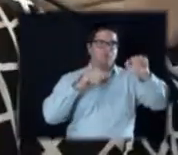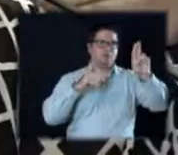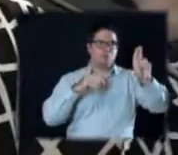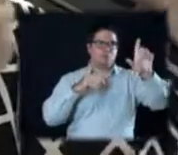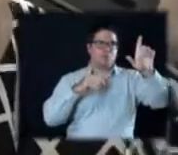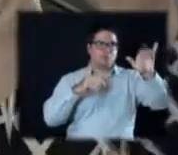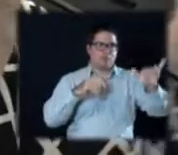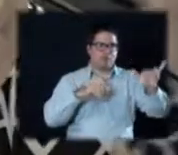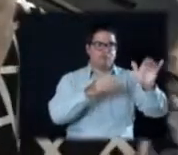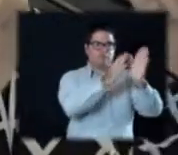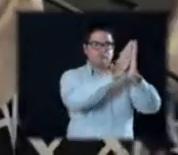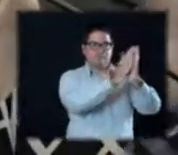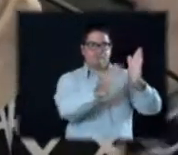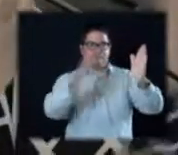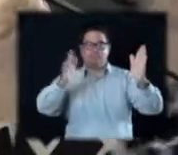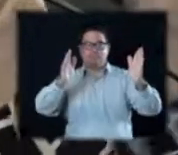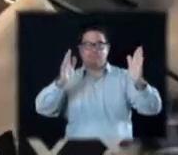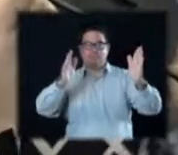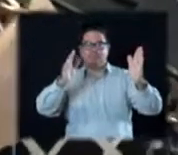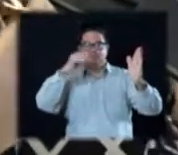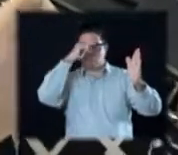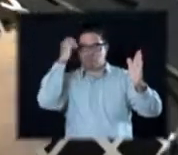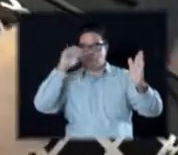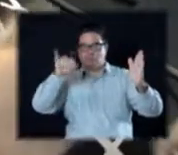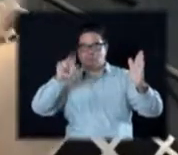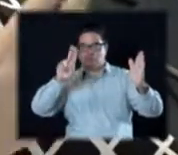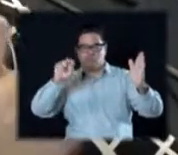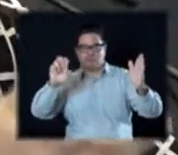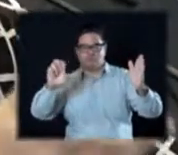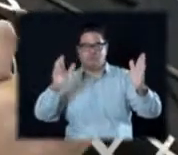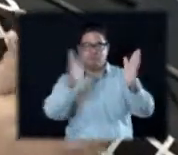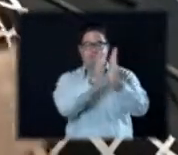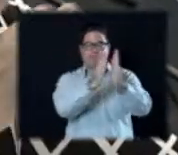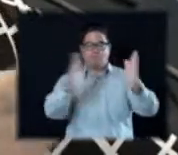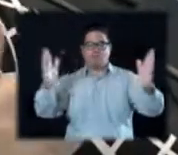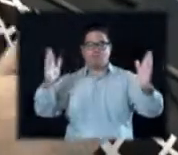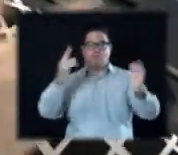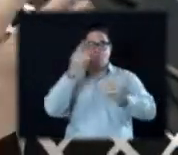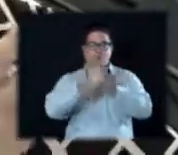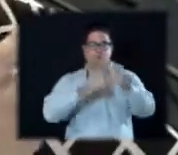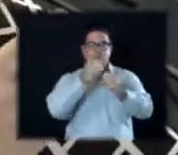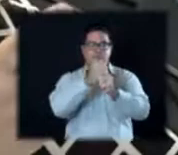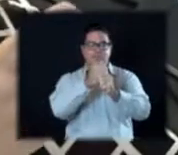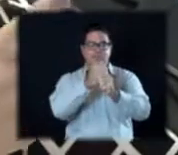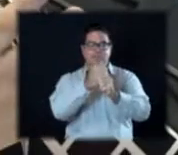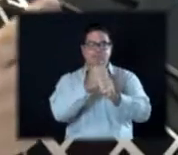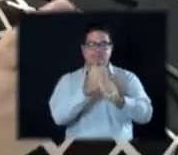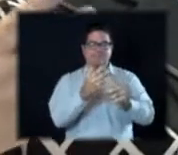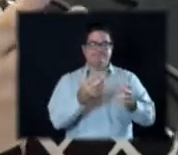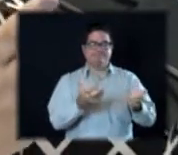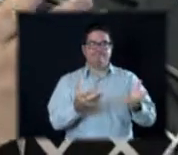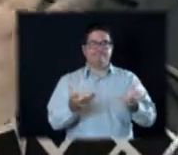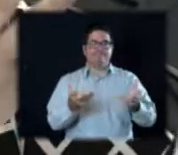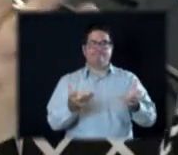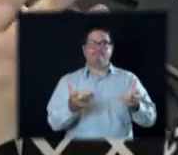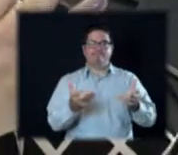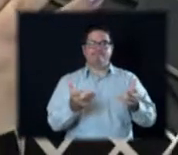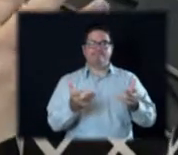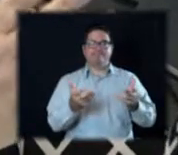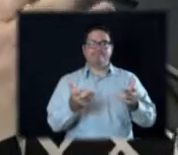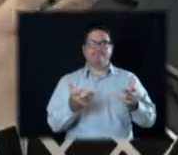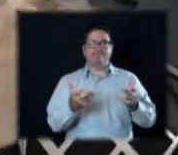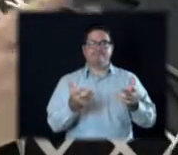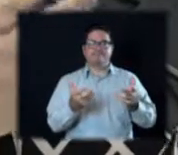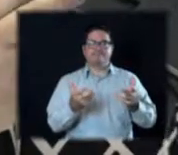de julio a junio, pero el presupuesto no necesariamente. No hablan el mismo idioma. Por ejemplo, puedo tener, y es algo que me sucedió,